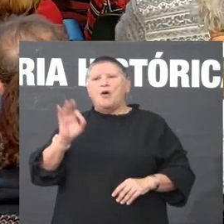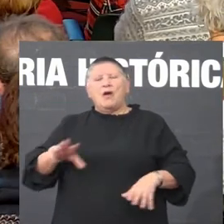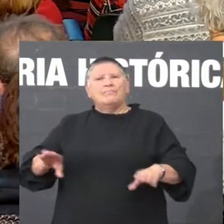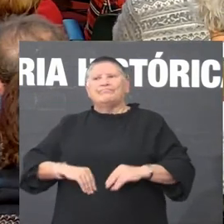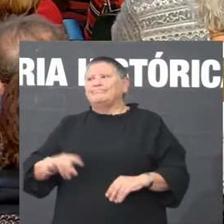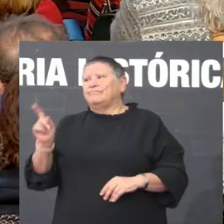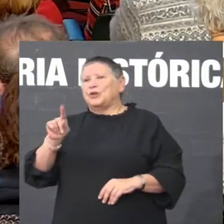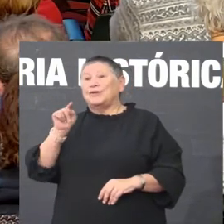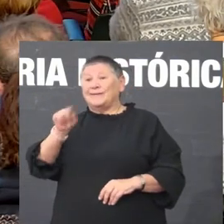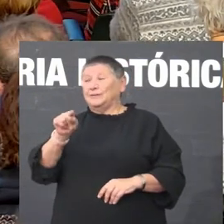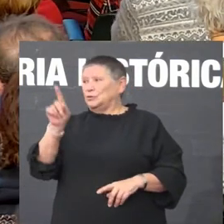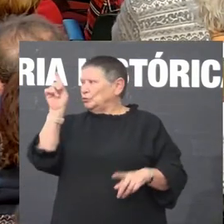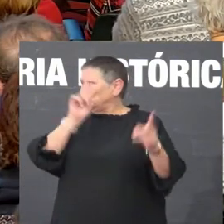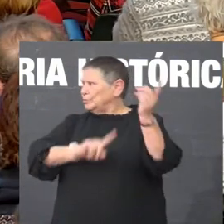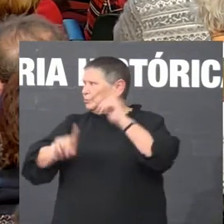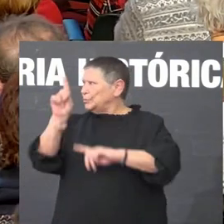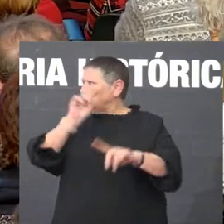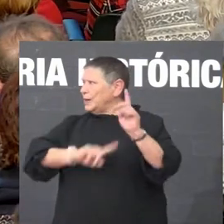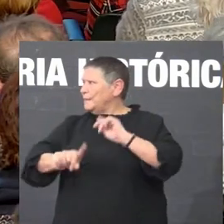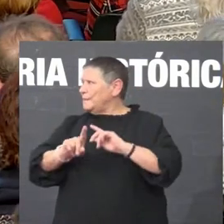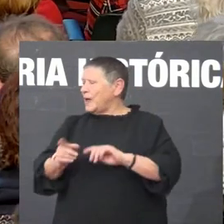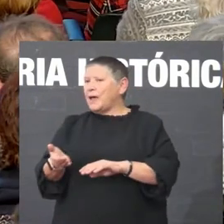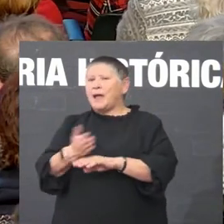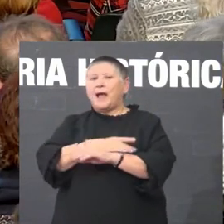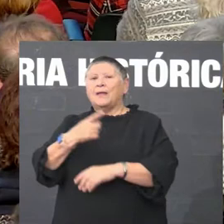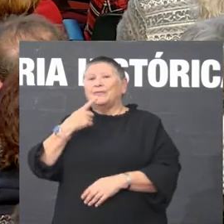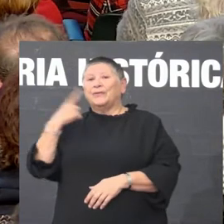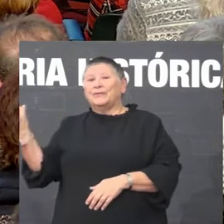un problema. Por cierto, hablabas tú de lo de Rosón.